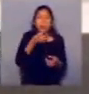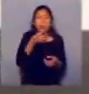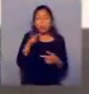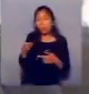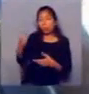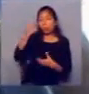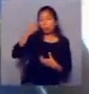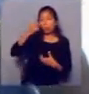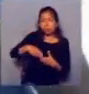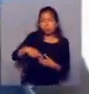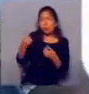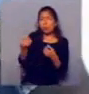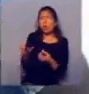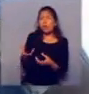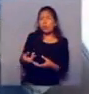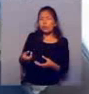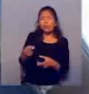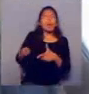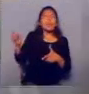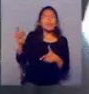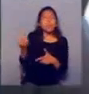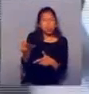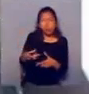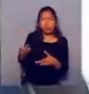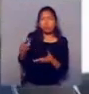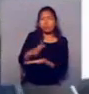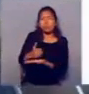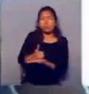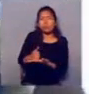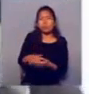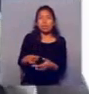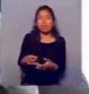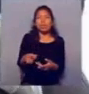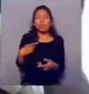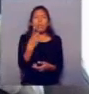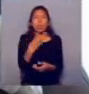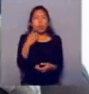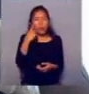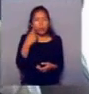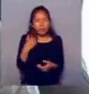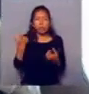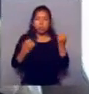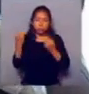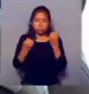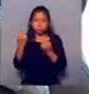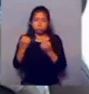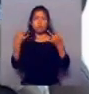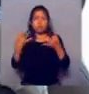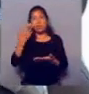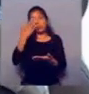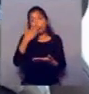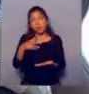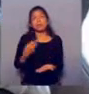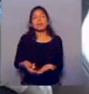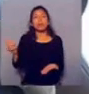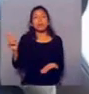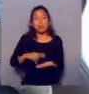apenas para dos días o tres días. ¿Y luego cuánto tenés que esperar? Luego esperamos apenas dos o tres